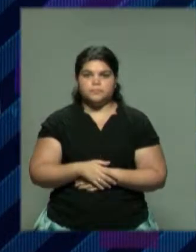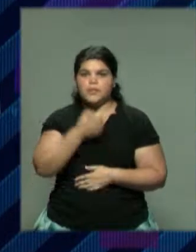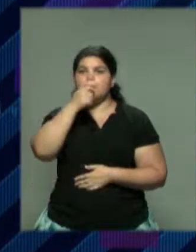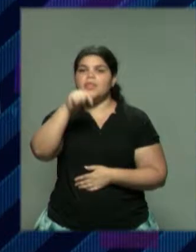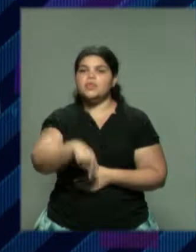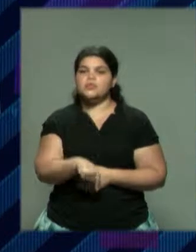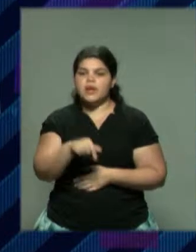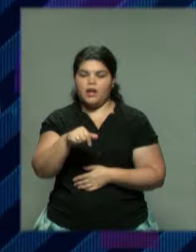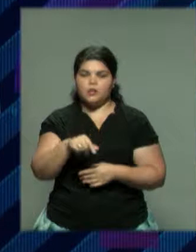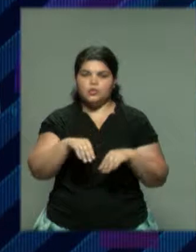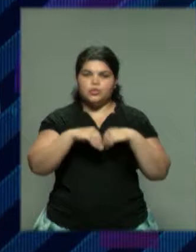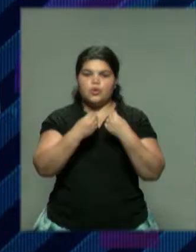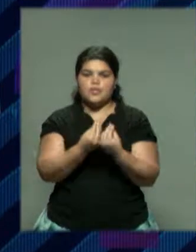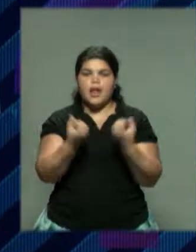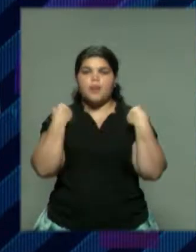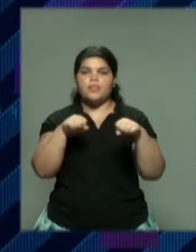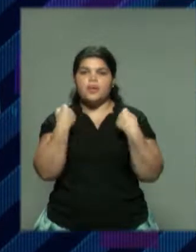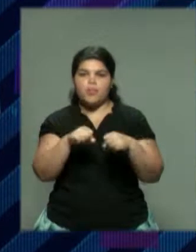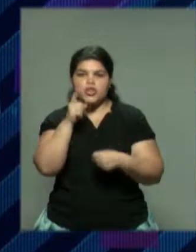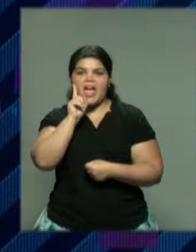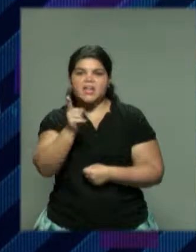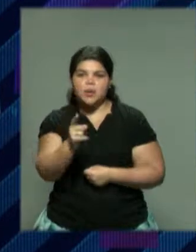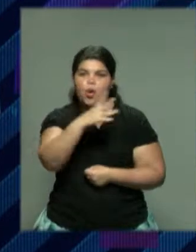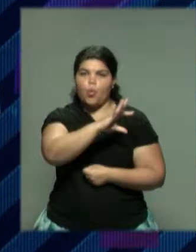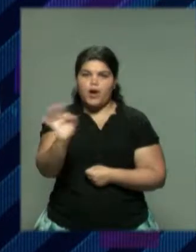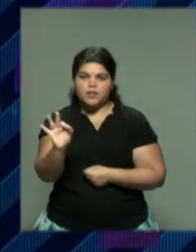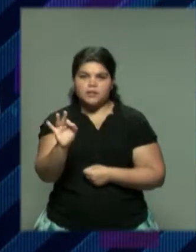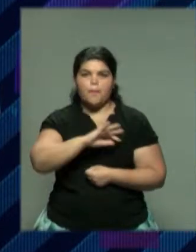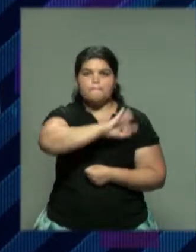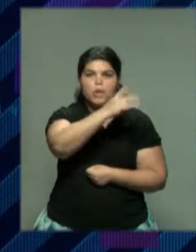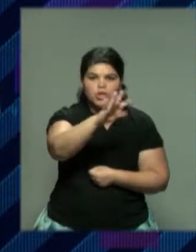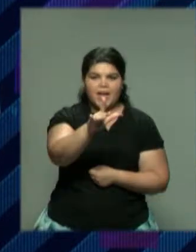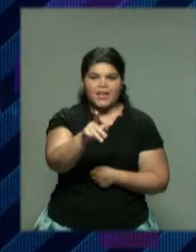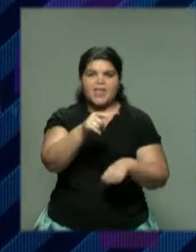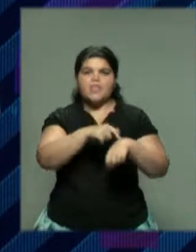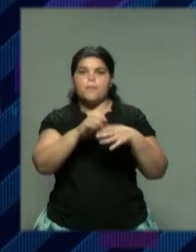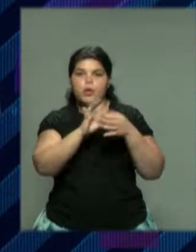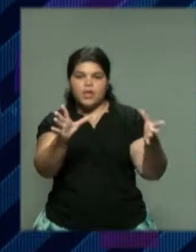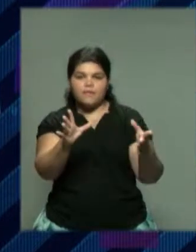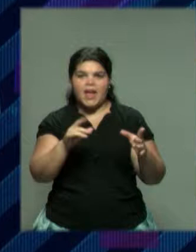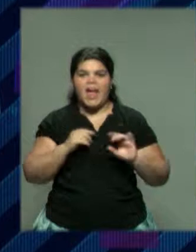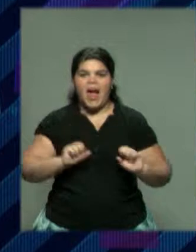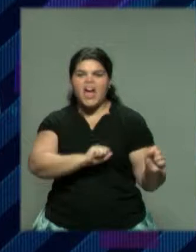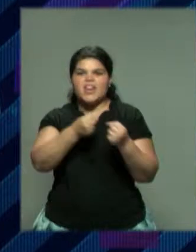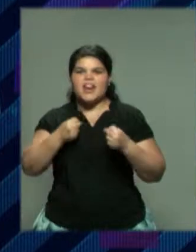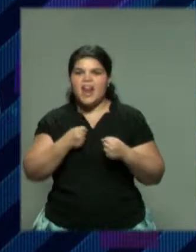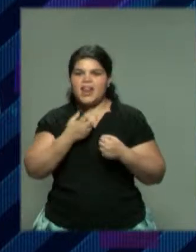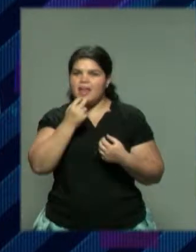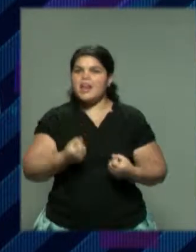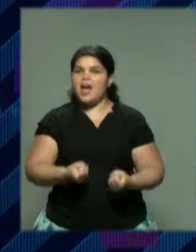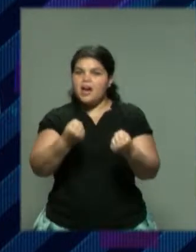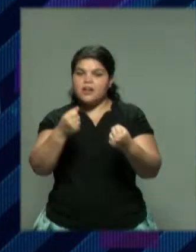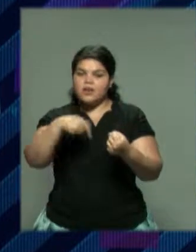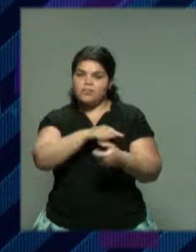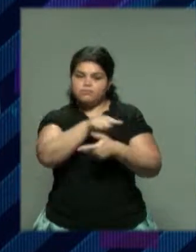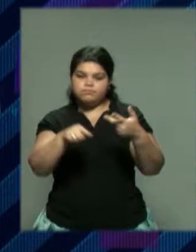cuenta con 40 deportes extremos, montaña, tiempo libre y adrenalina son los condimentos principales de